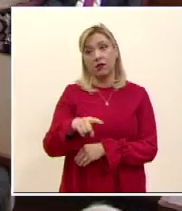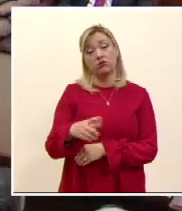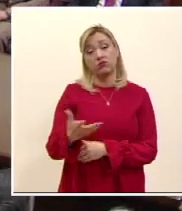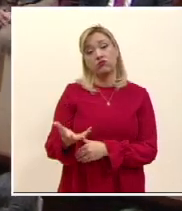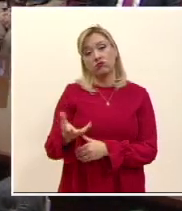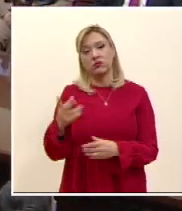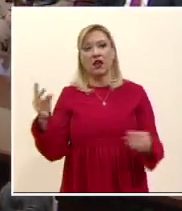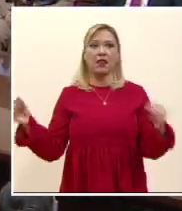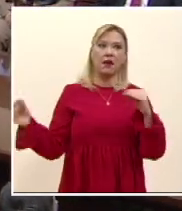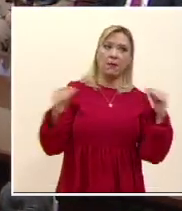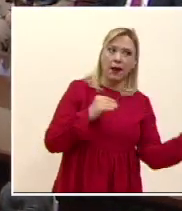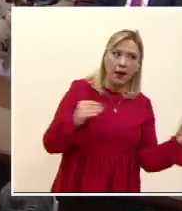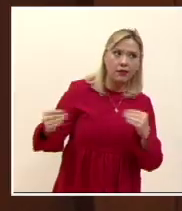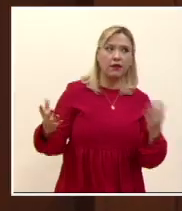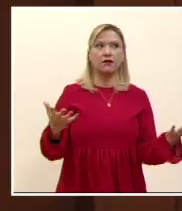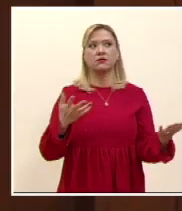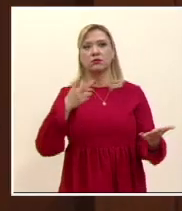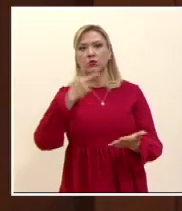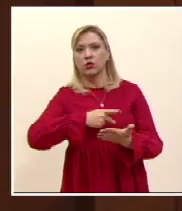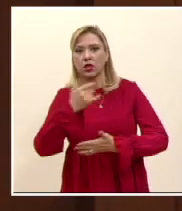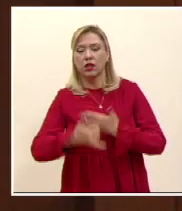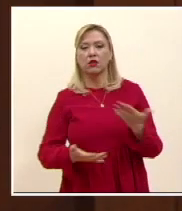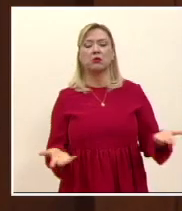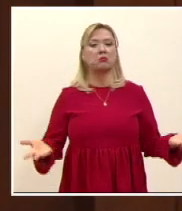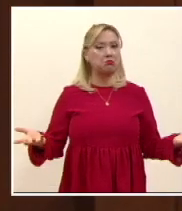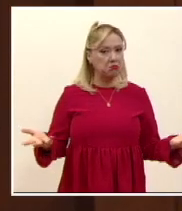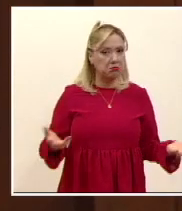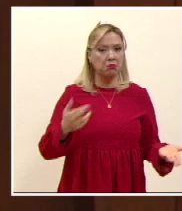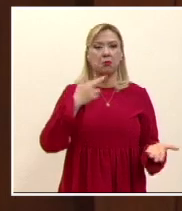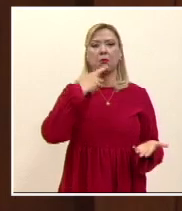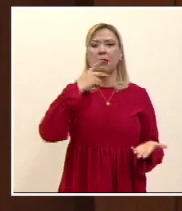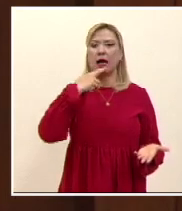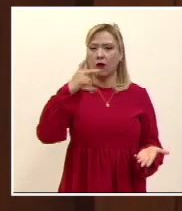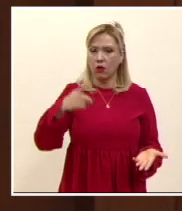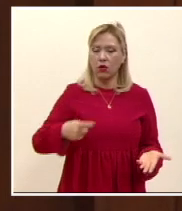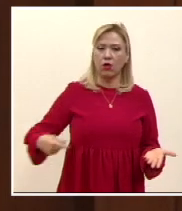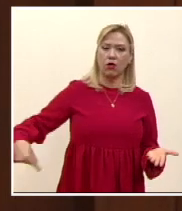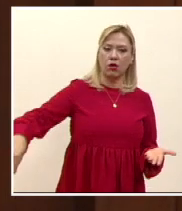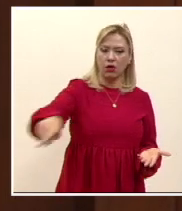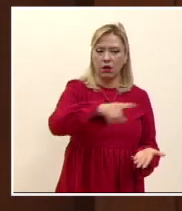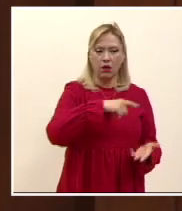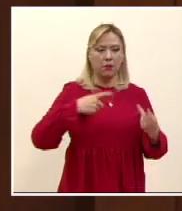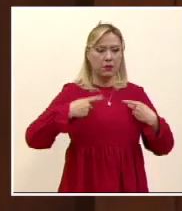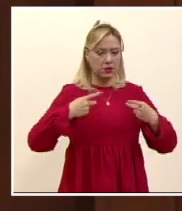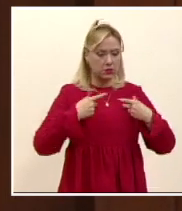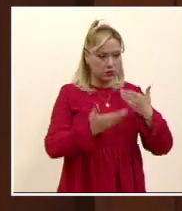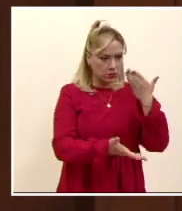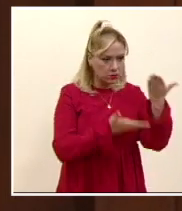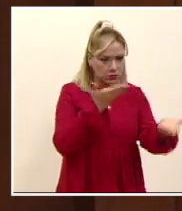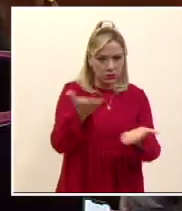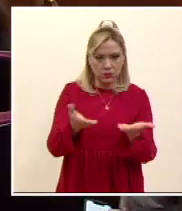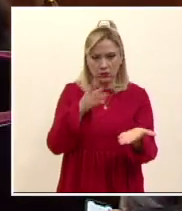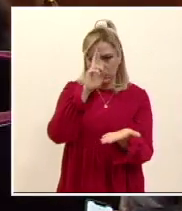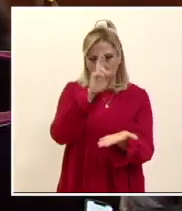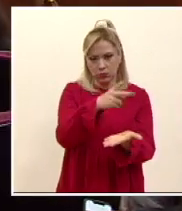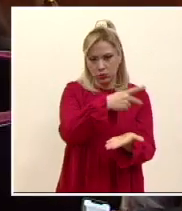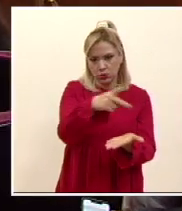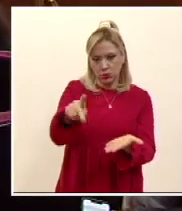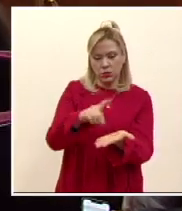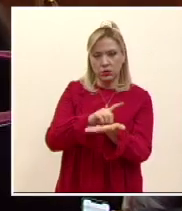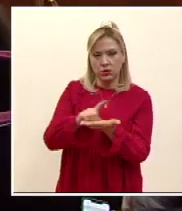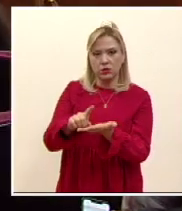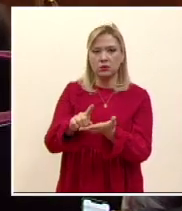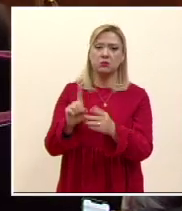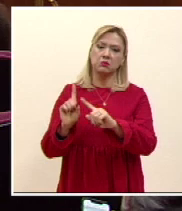analice la Suprema Corte. Persigue la mejora de las condiciones de las personas a partir de reconocer su dignidad. La pluralidad